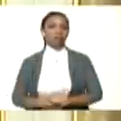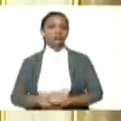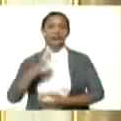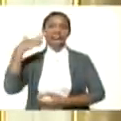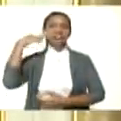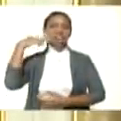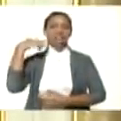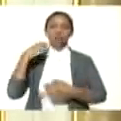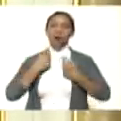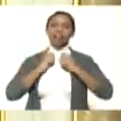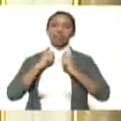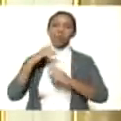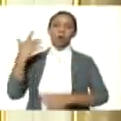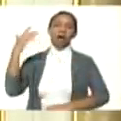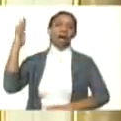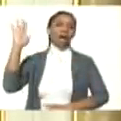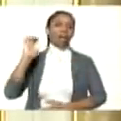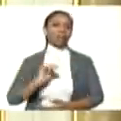negro Aristóbulo.